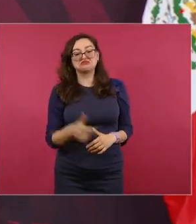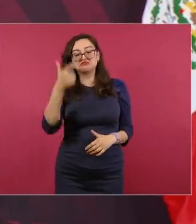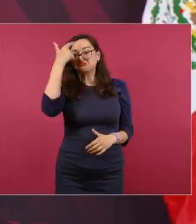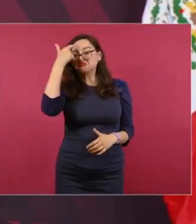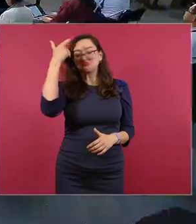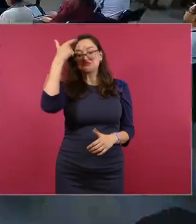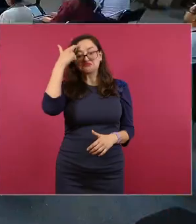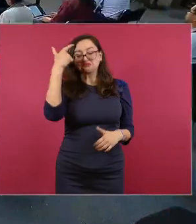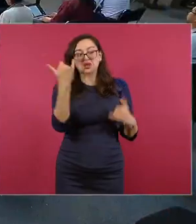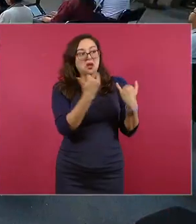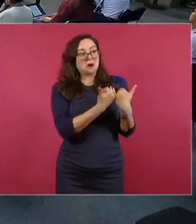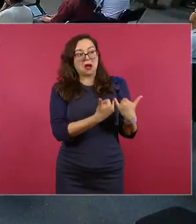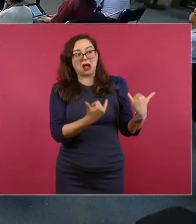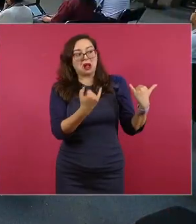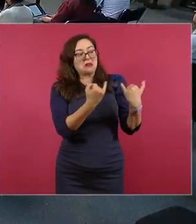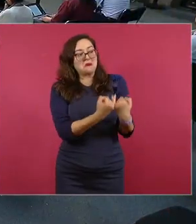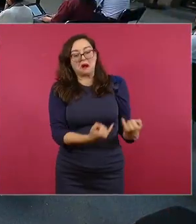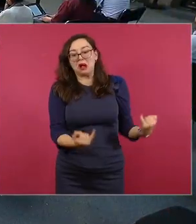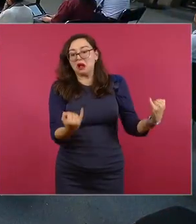optan